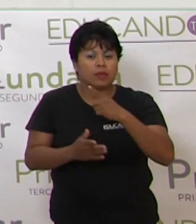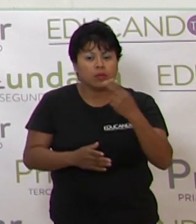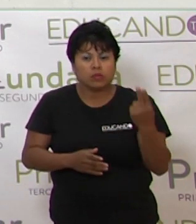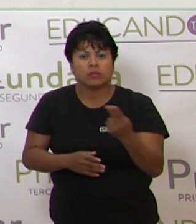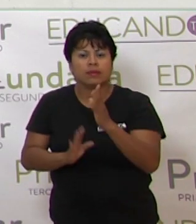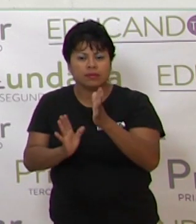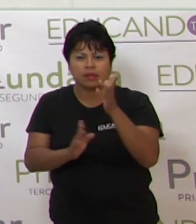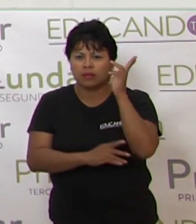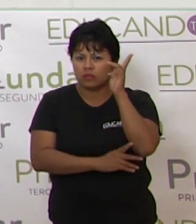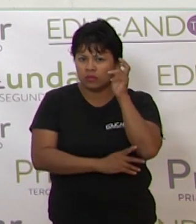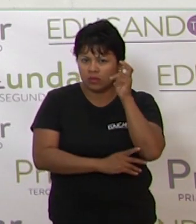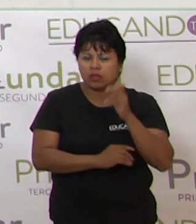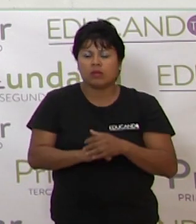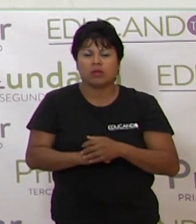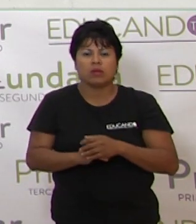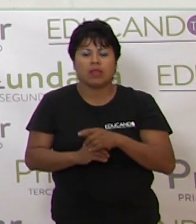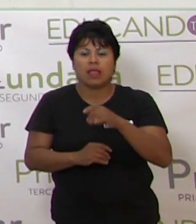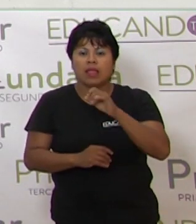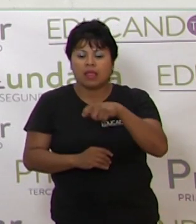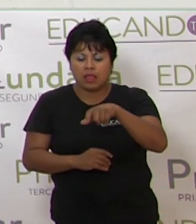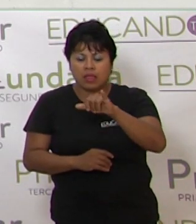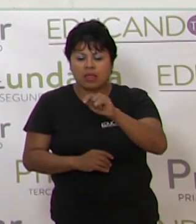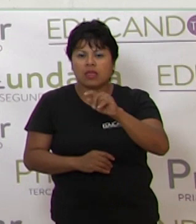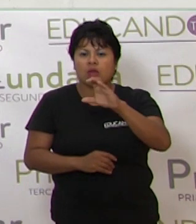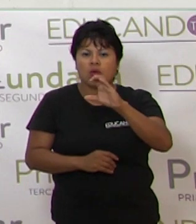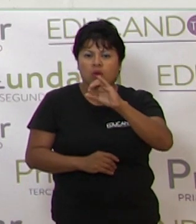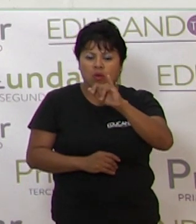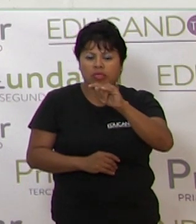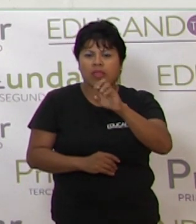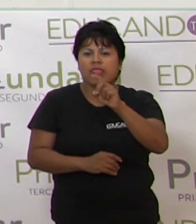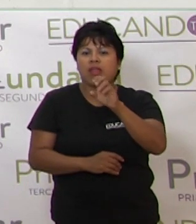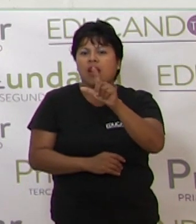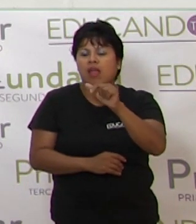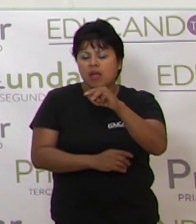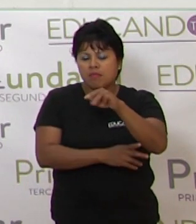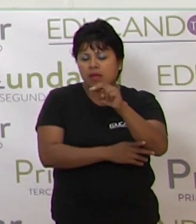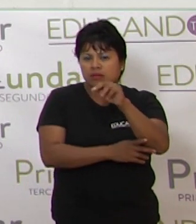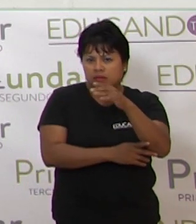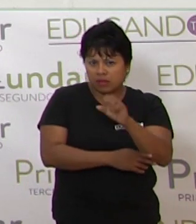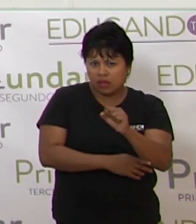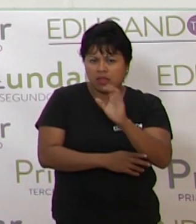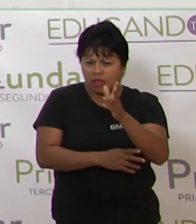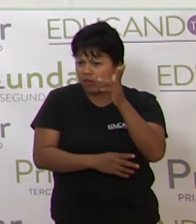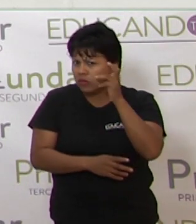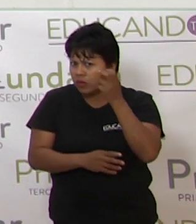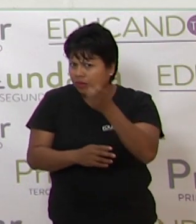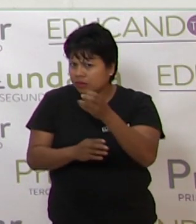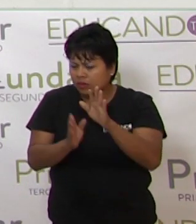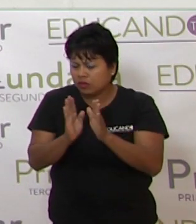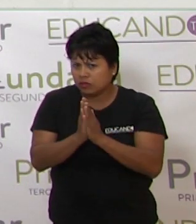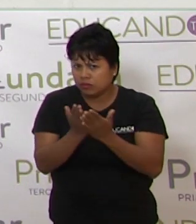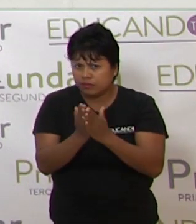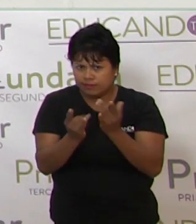han escuchado, que se llama El Quijote de la Mancha. ¿Ya habían oído hablar de esa obra?